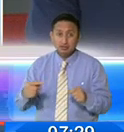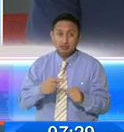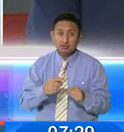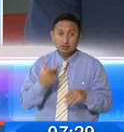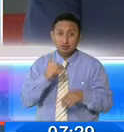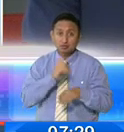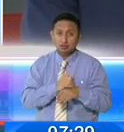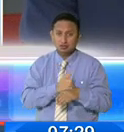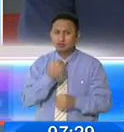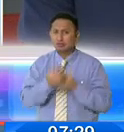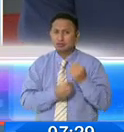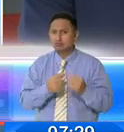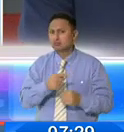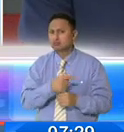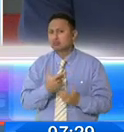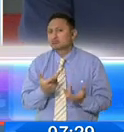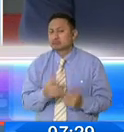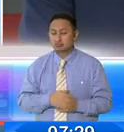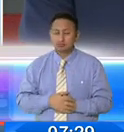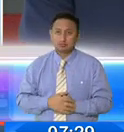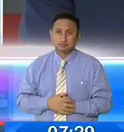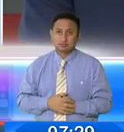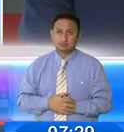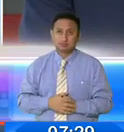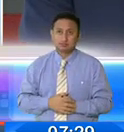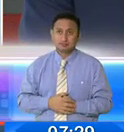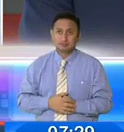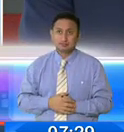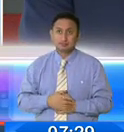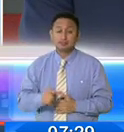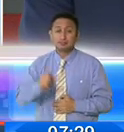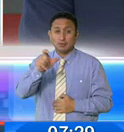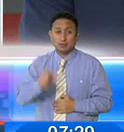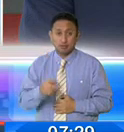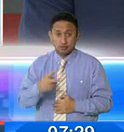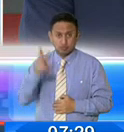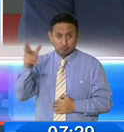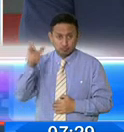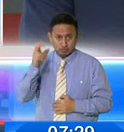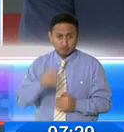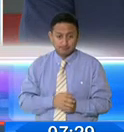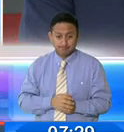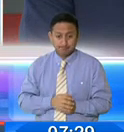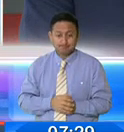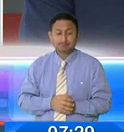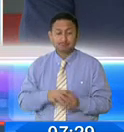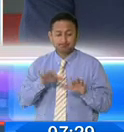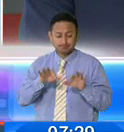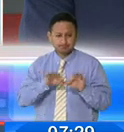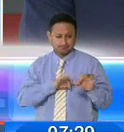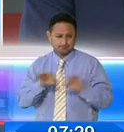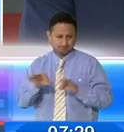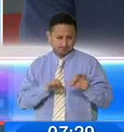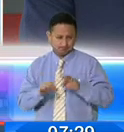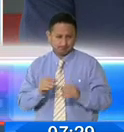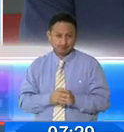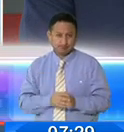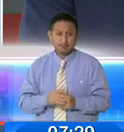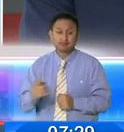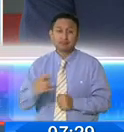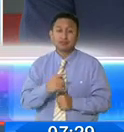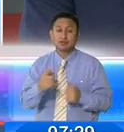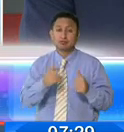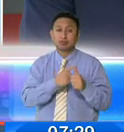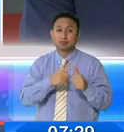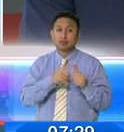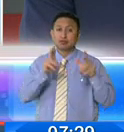esto? Roberto, para la gente que nos escucha, creo que deberíamos explicarle un poco que primero estamos hablando de la